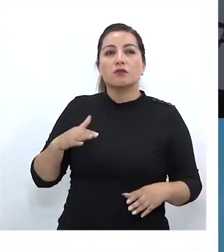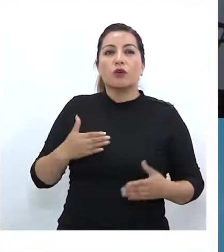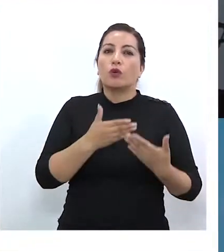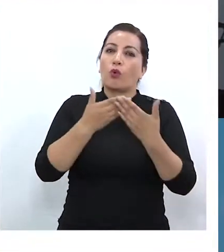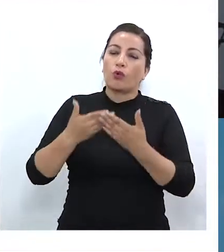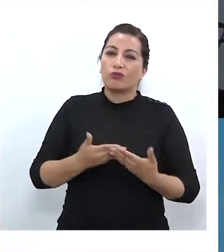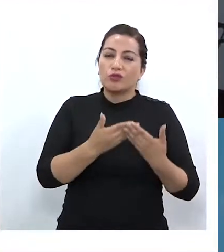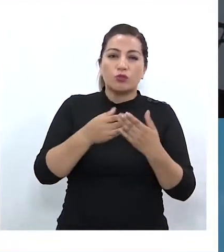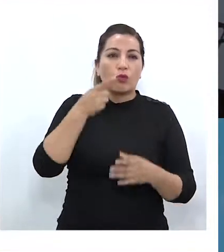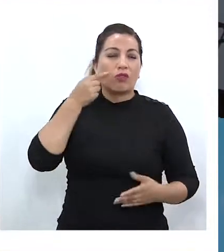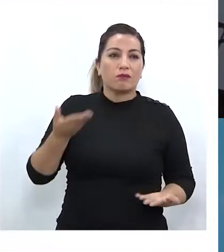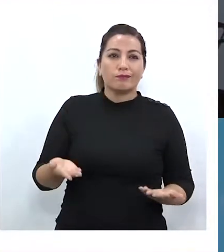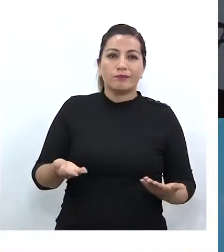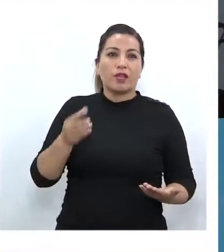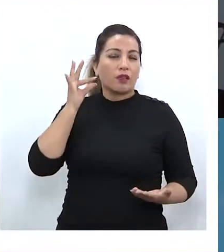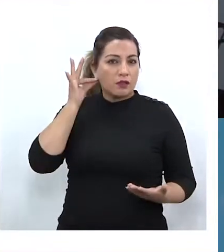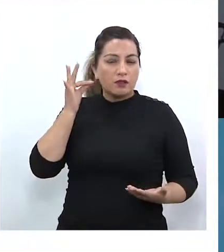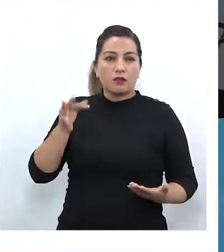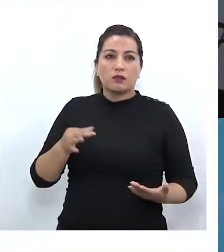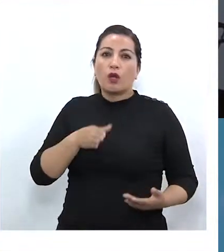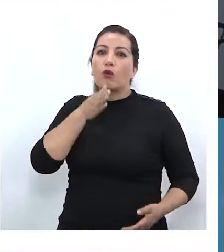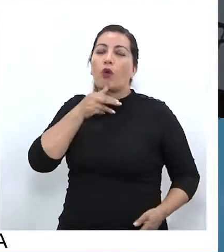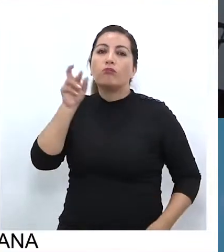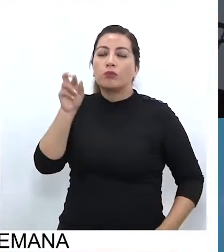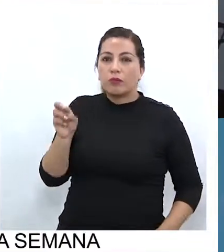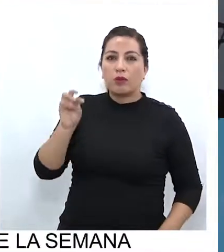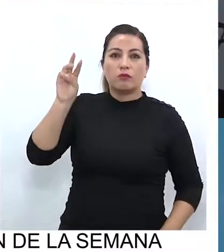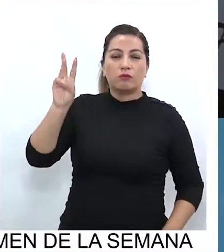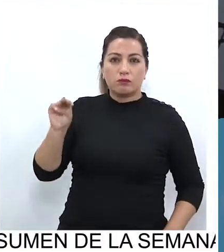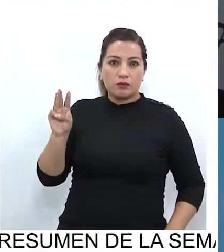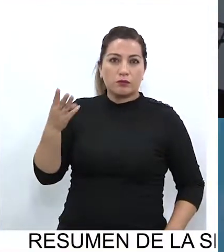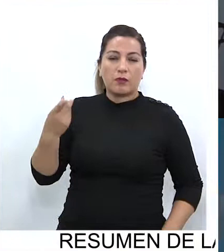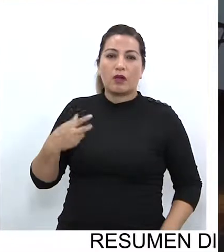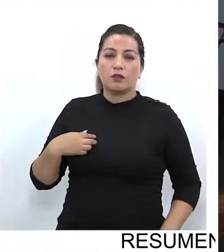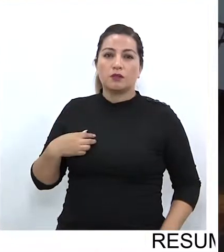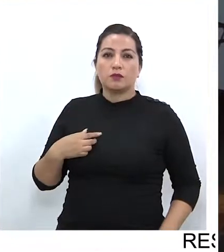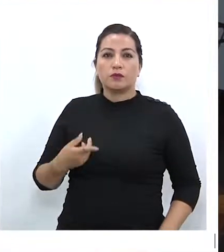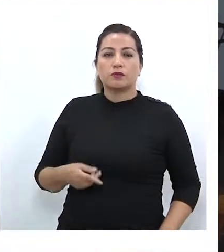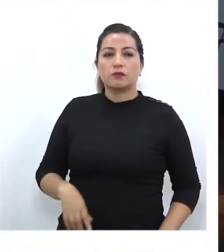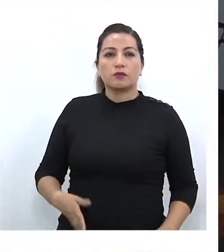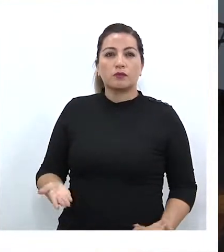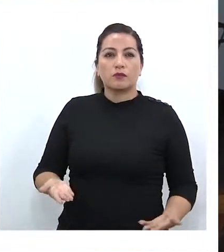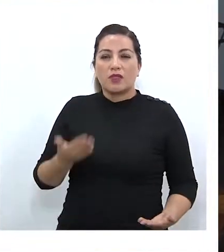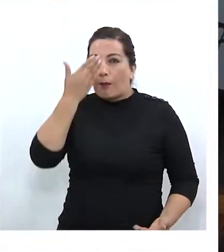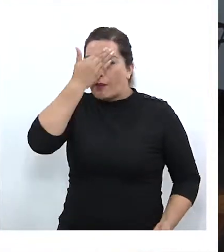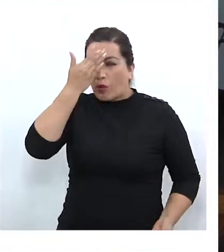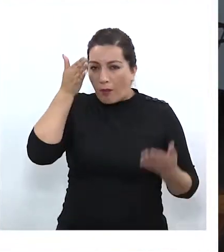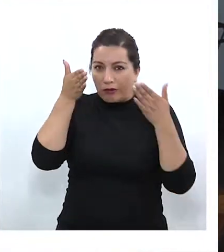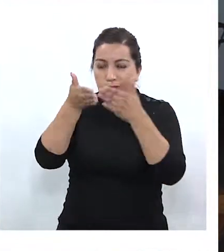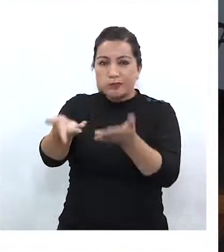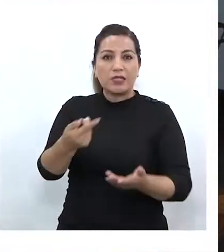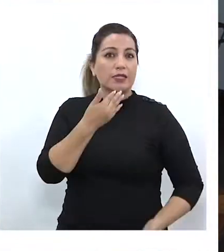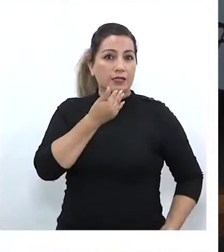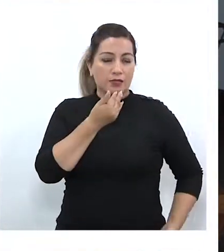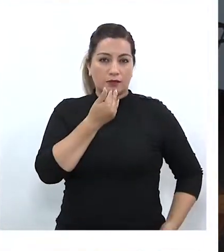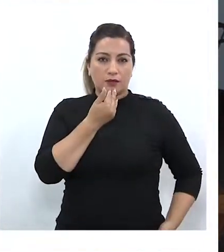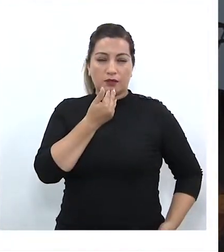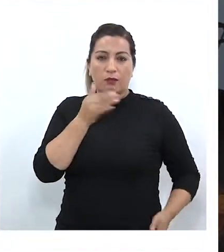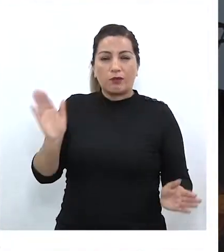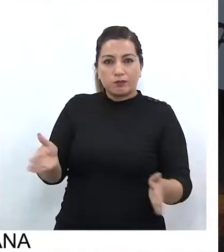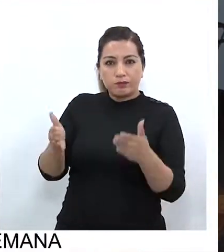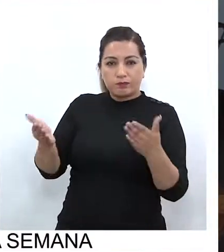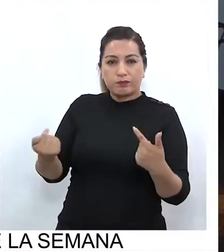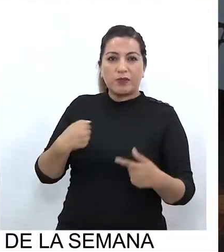quedan al margen, digamos, que no tienen cierto apoderado a lo mejor o padres que estén preocupados de ellos, en fin, y que también, digamos,